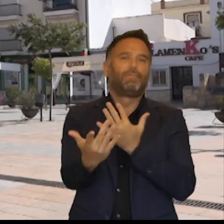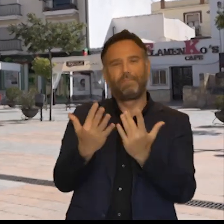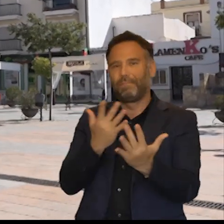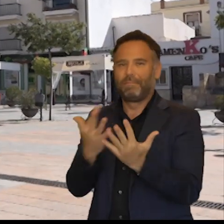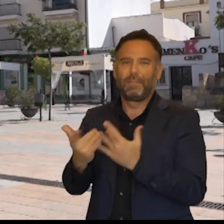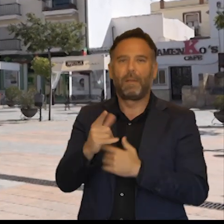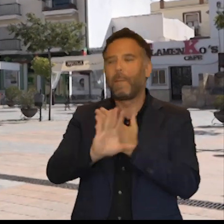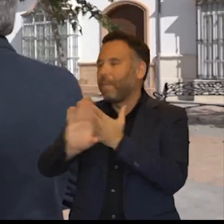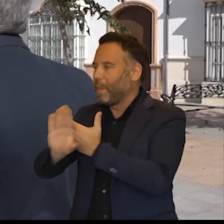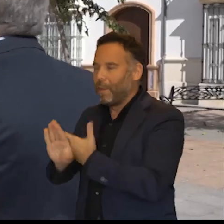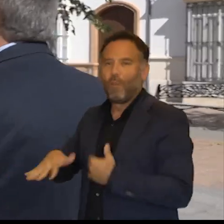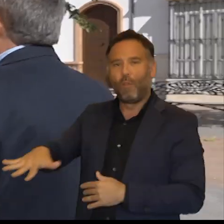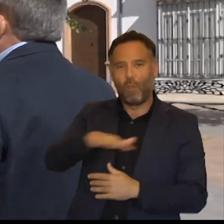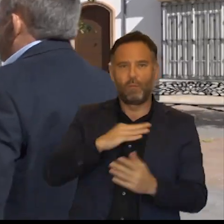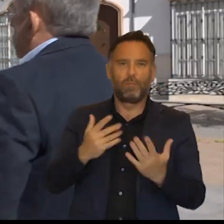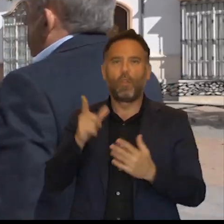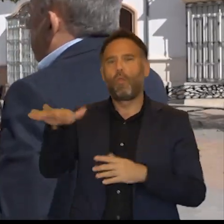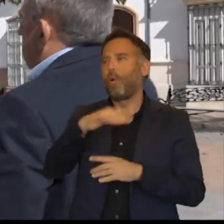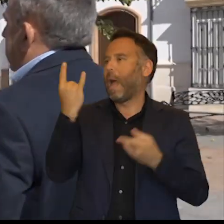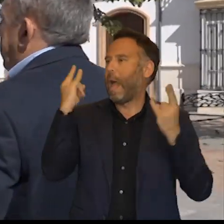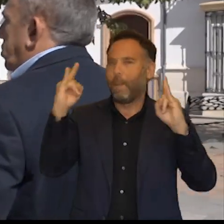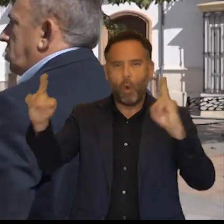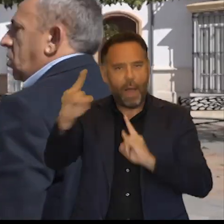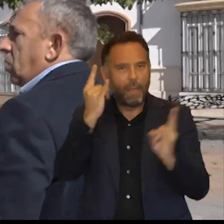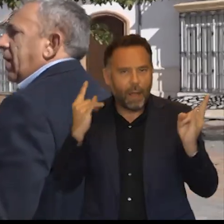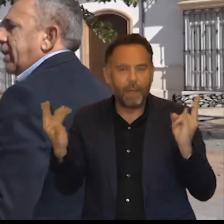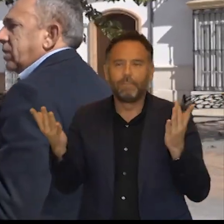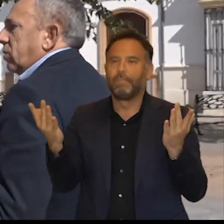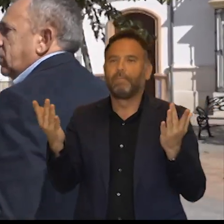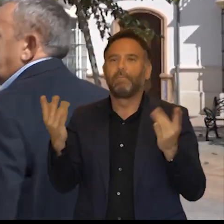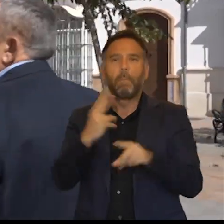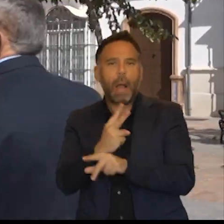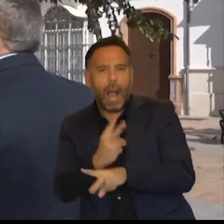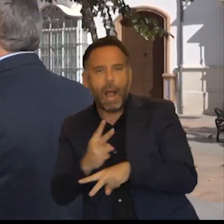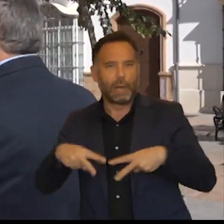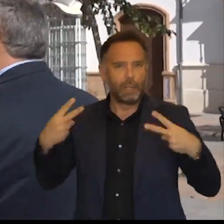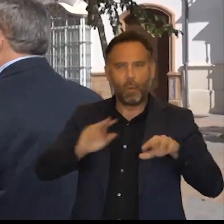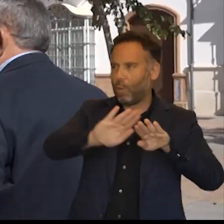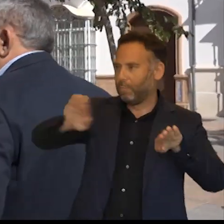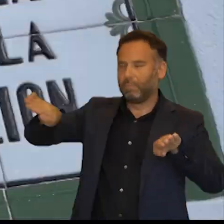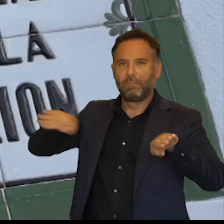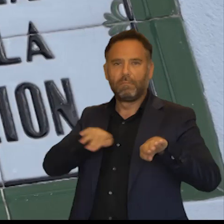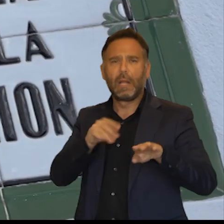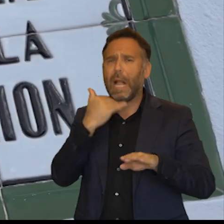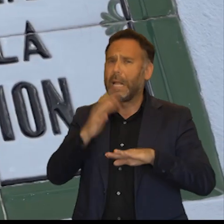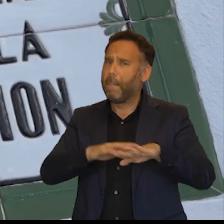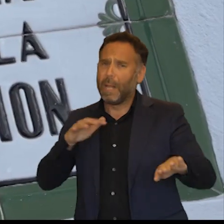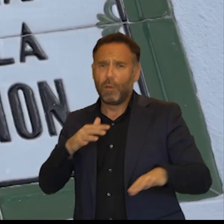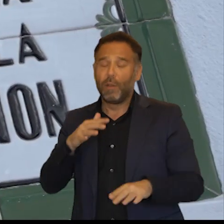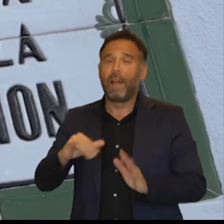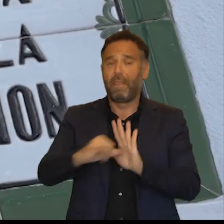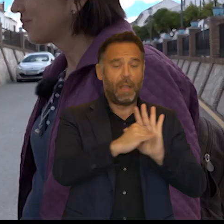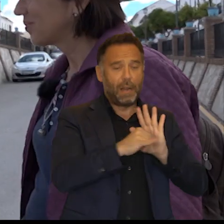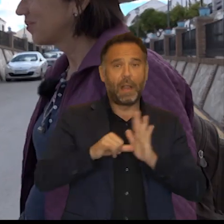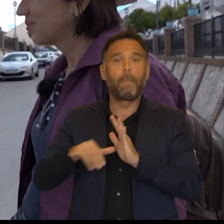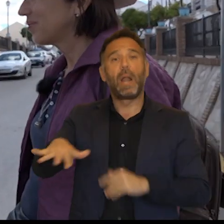todos los vecinos de Fuente Piedra. Son arboladas, sí, sí. Y como ya digo, los bares y restaurantes de nuestro pueblo, la mayoría están en torno aquí